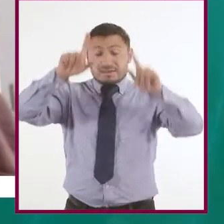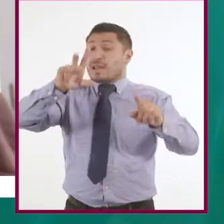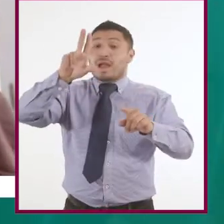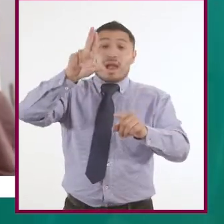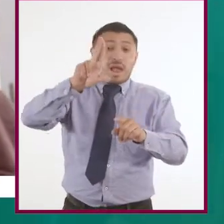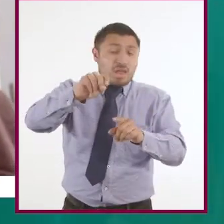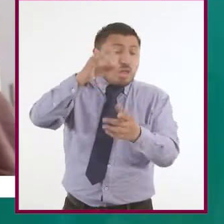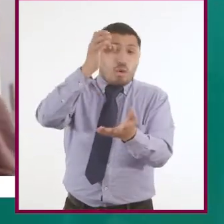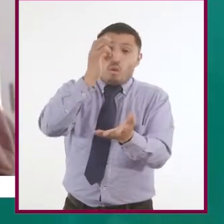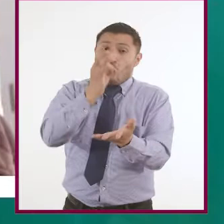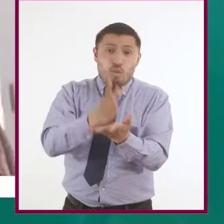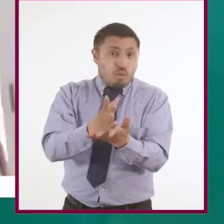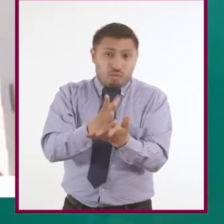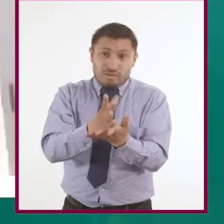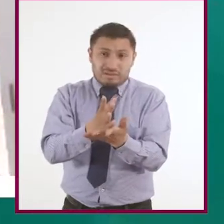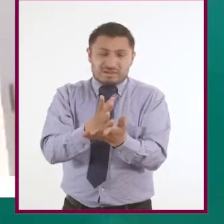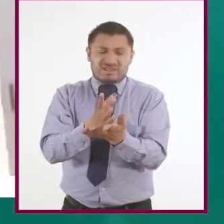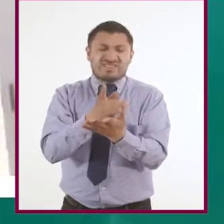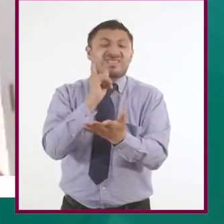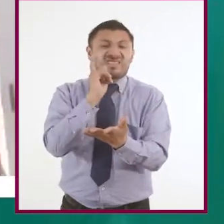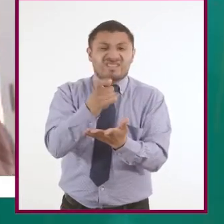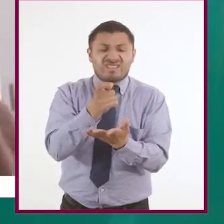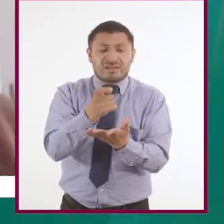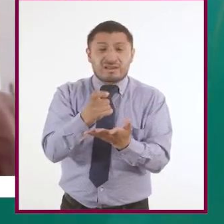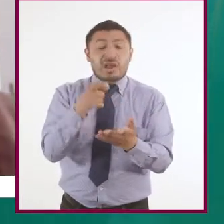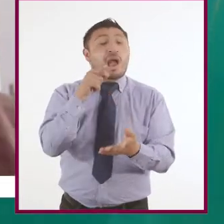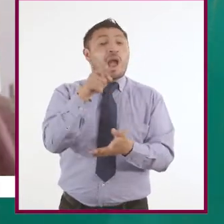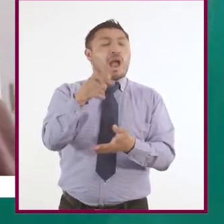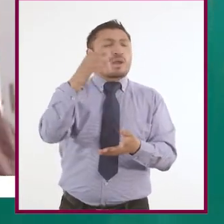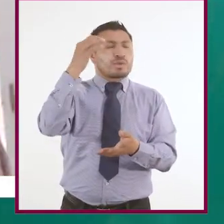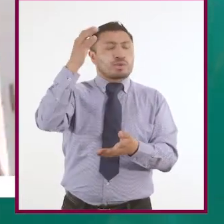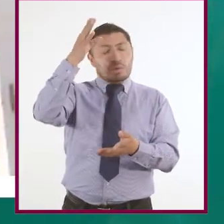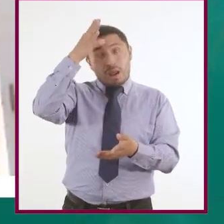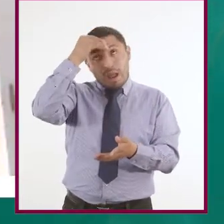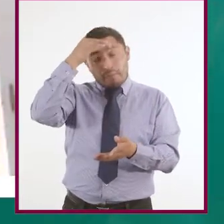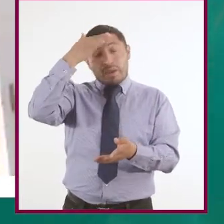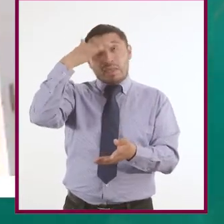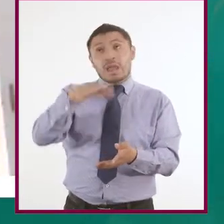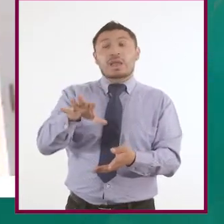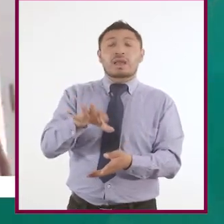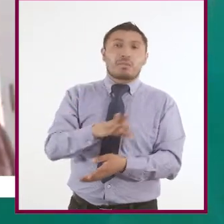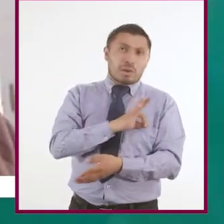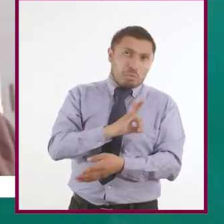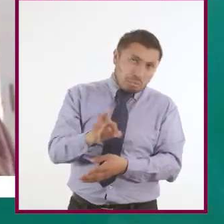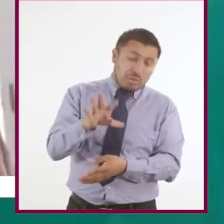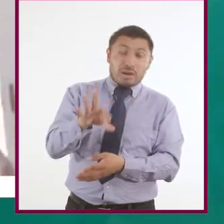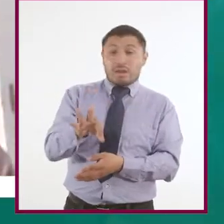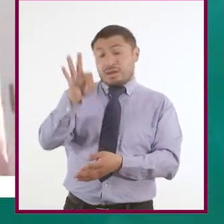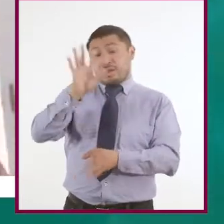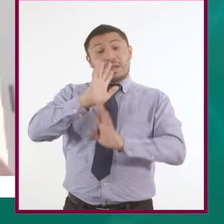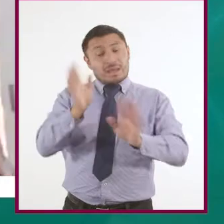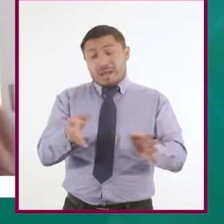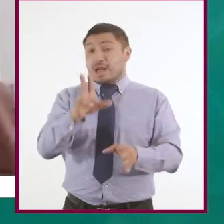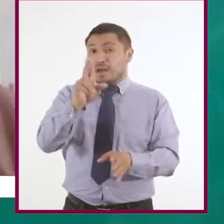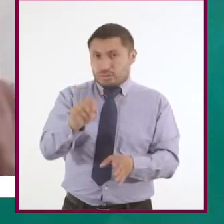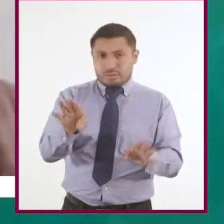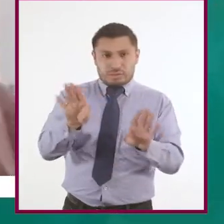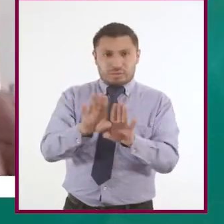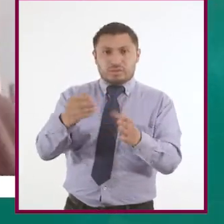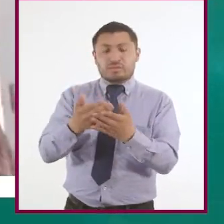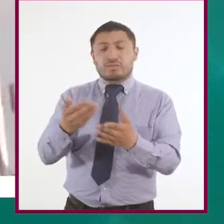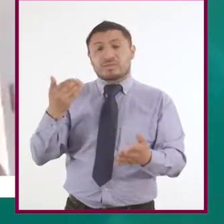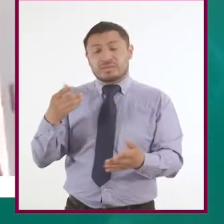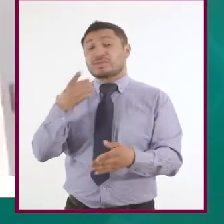más implica una capacidad de elección. También tenemos que, como lo diría el filósofo